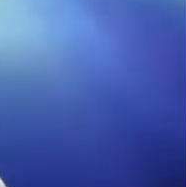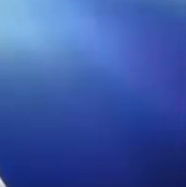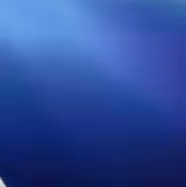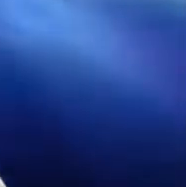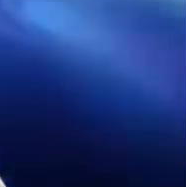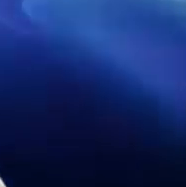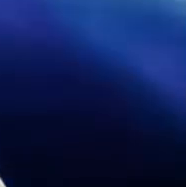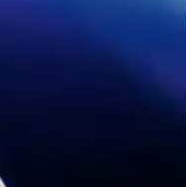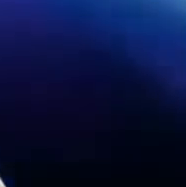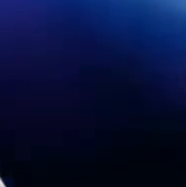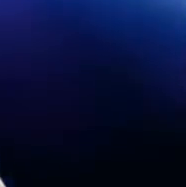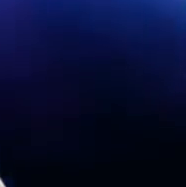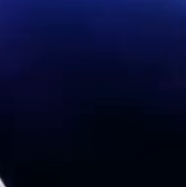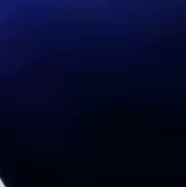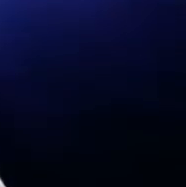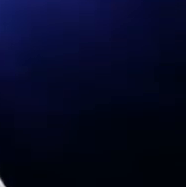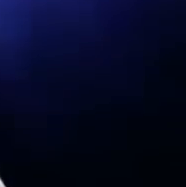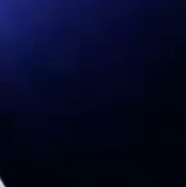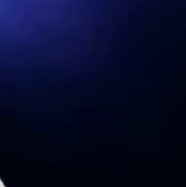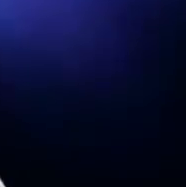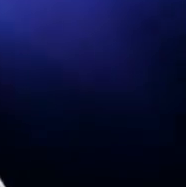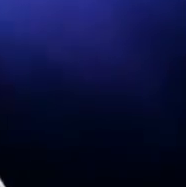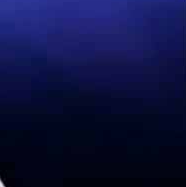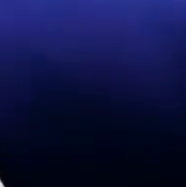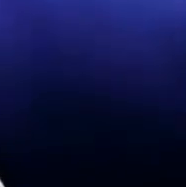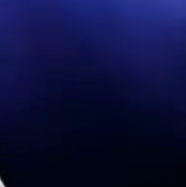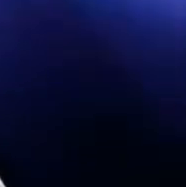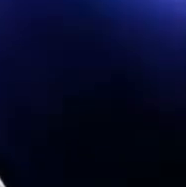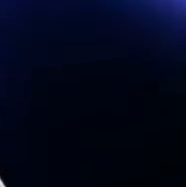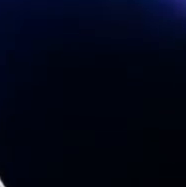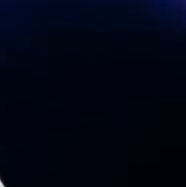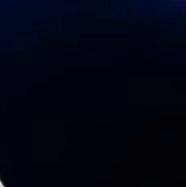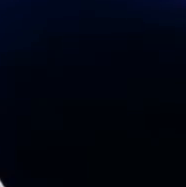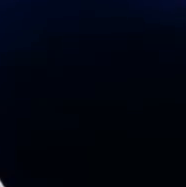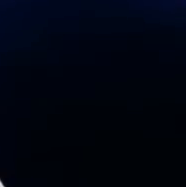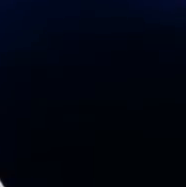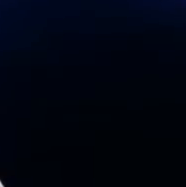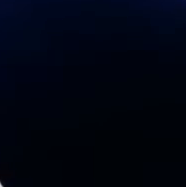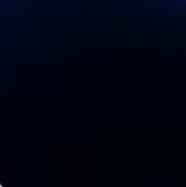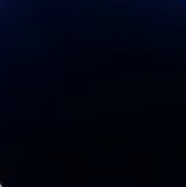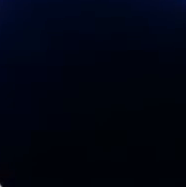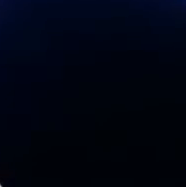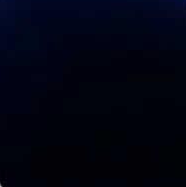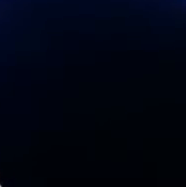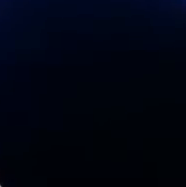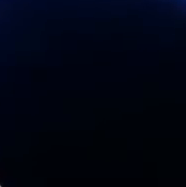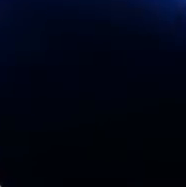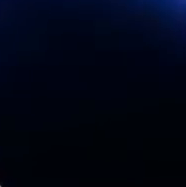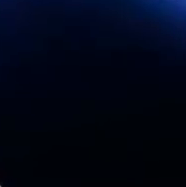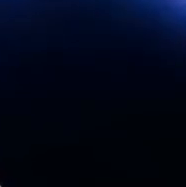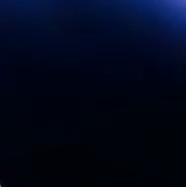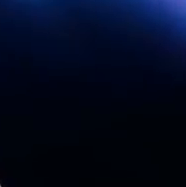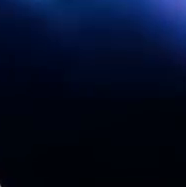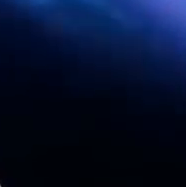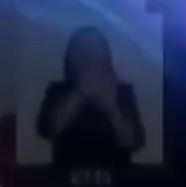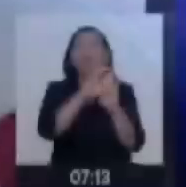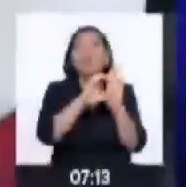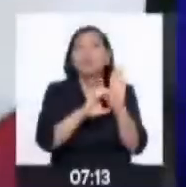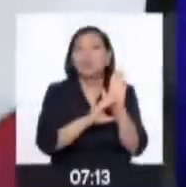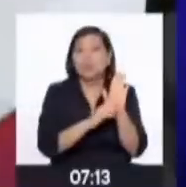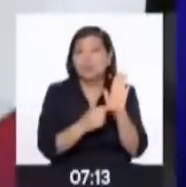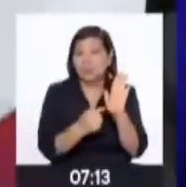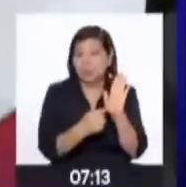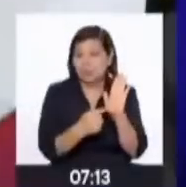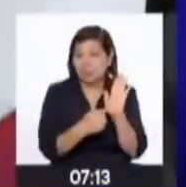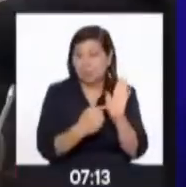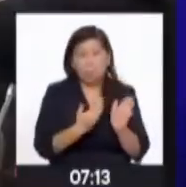que se atreve a hablar de Estado de Derecho de esta manera. Increíble. Que respetará lo que señala la Constitución, por